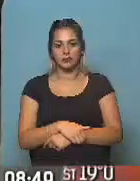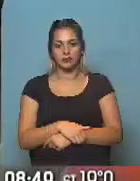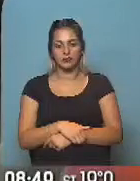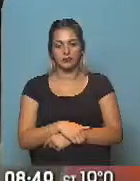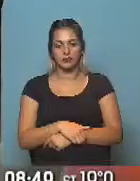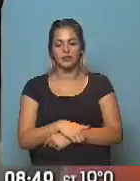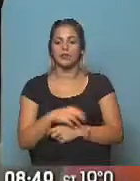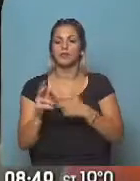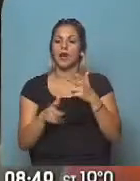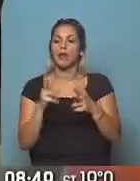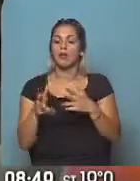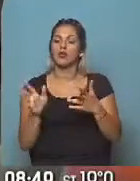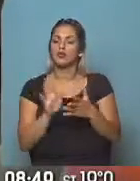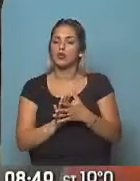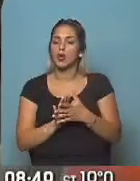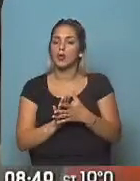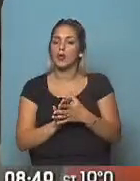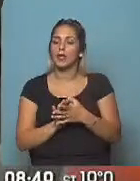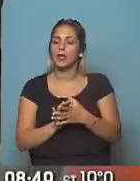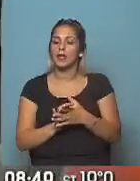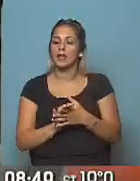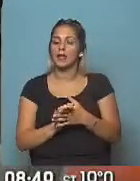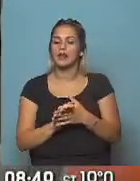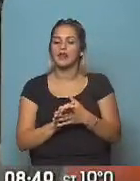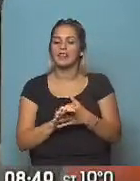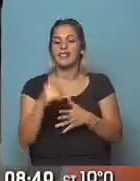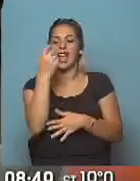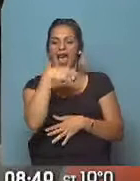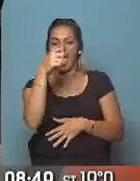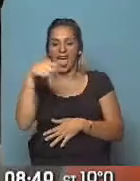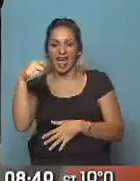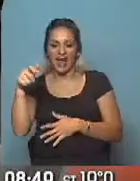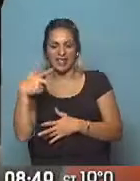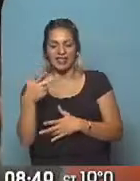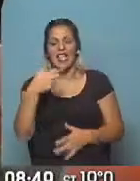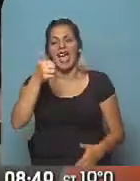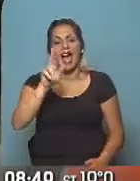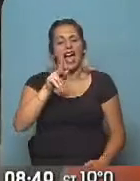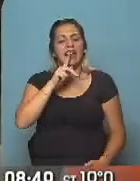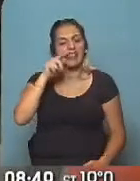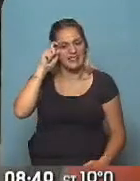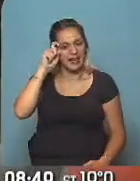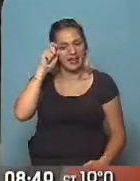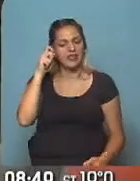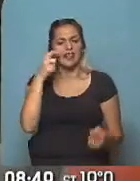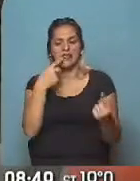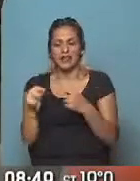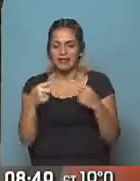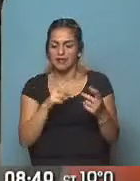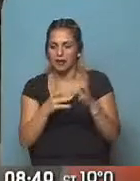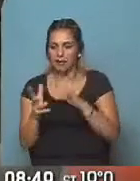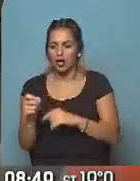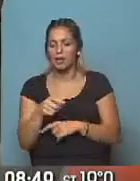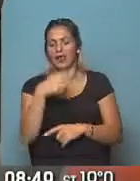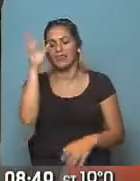y vamos a hablar ahora de musicalia vamos a hablar de artes en distintas especificaciones si se quiere ya vamos hablar del teatro